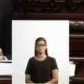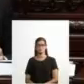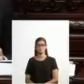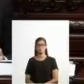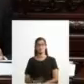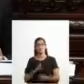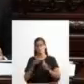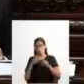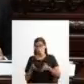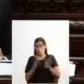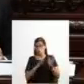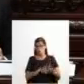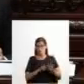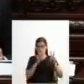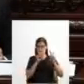Por otro lado,